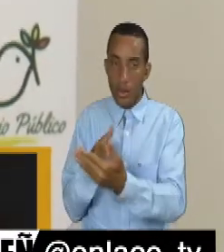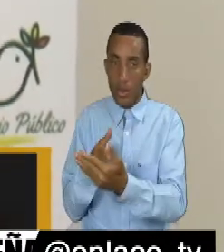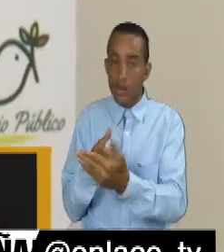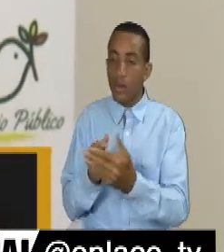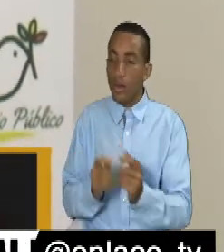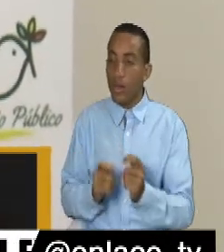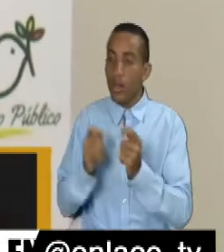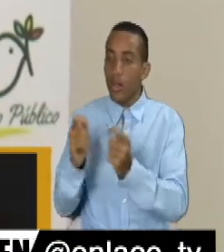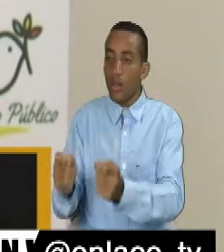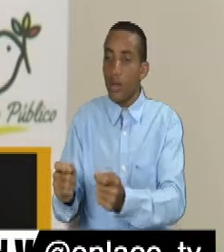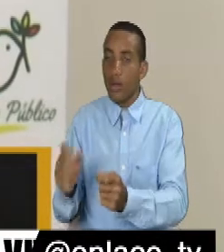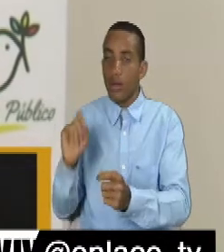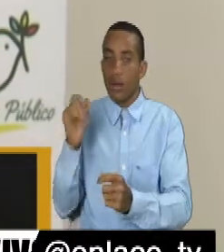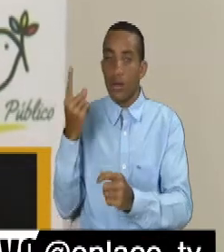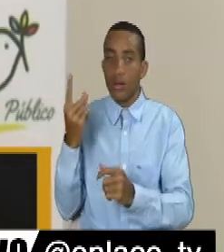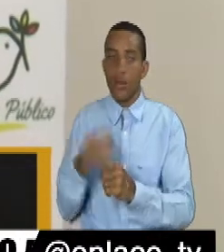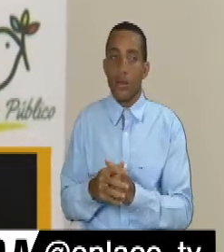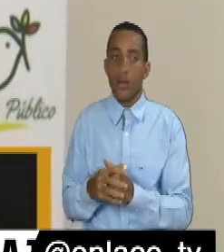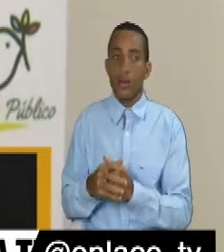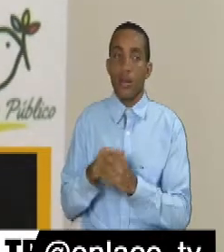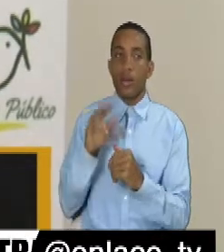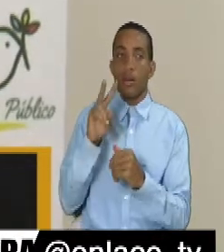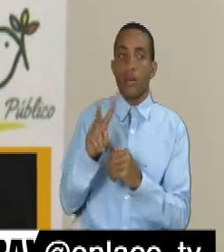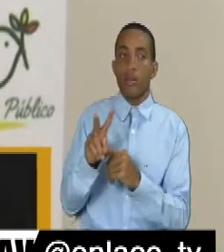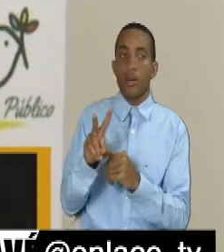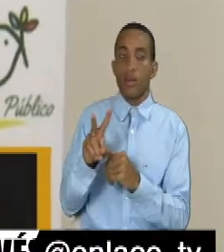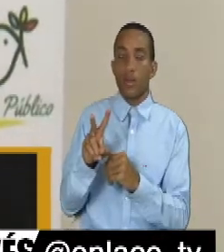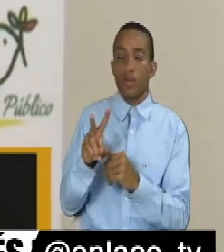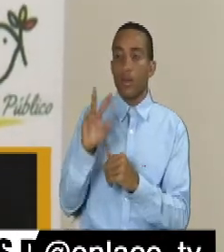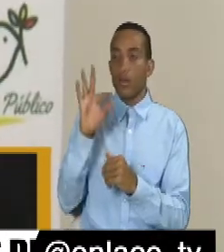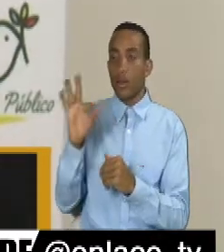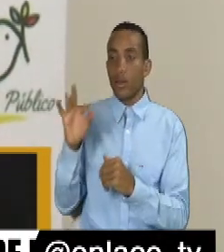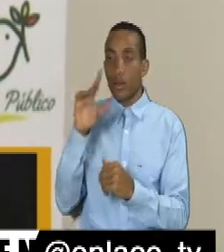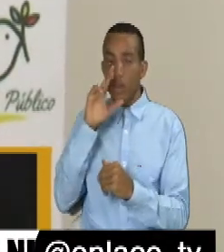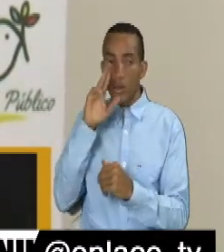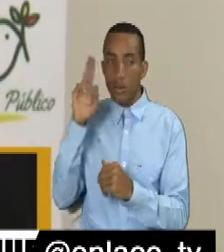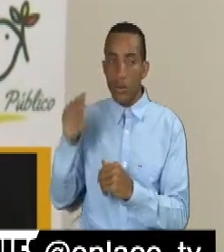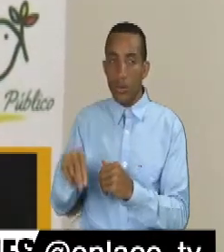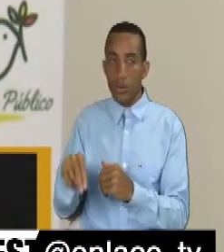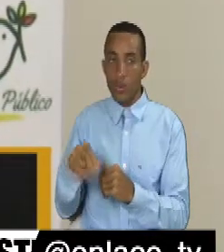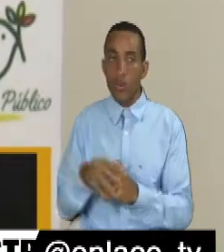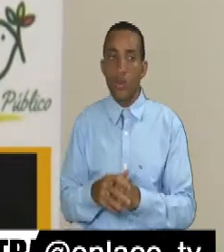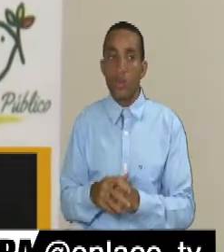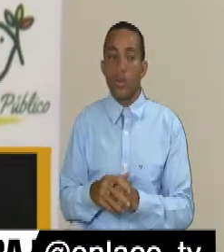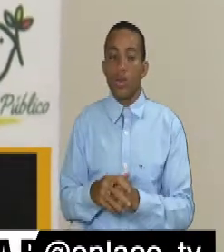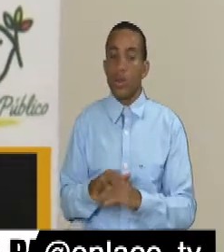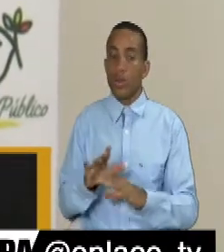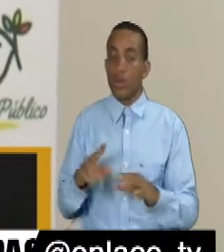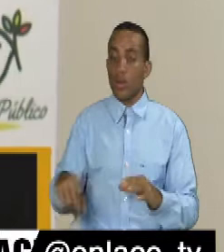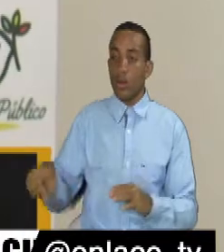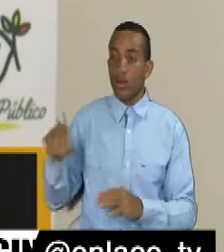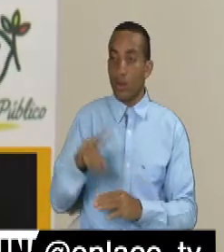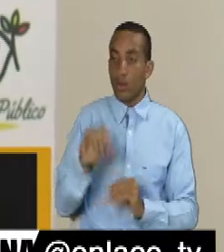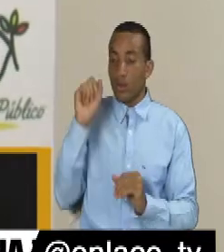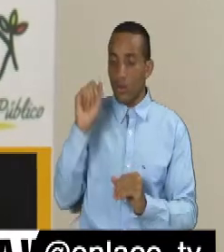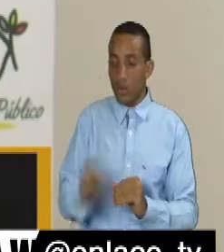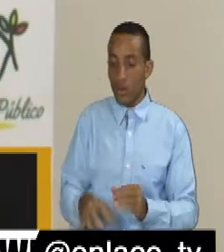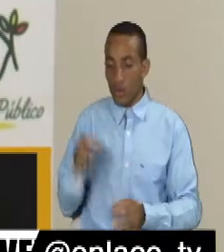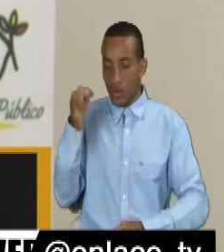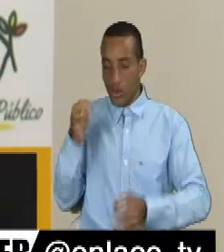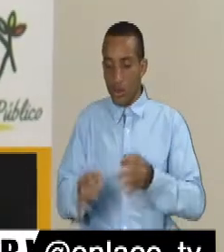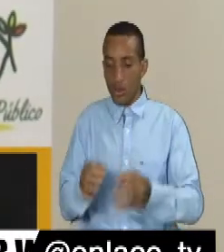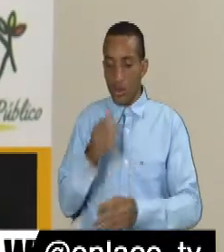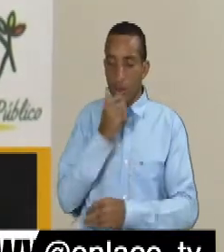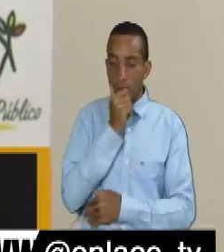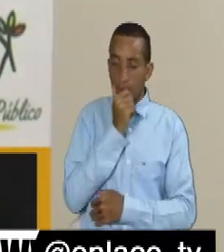penal de circuito se presentó el 23 de junio. El juez Penal de Circuito puede tomar la decisión que bien